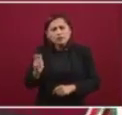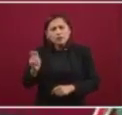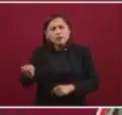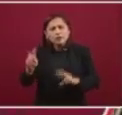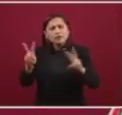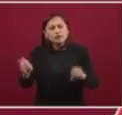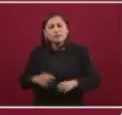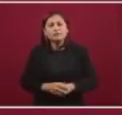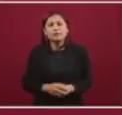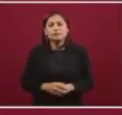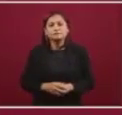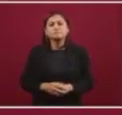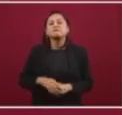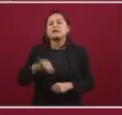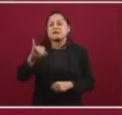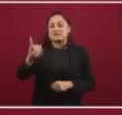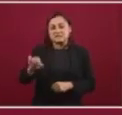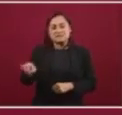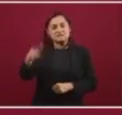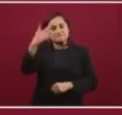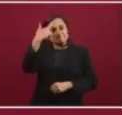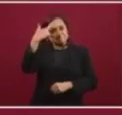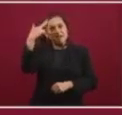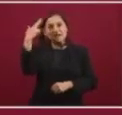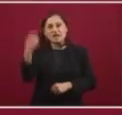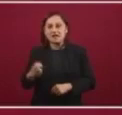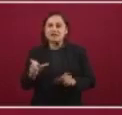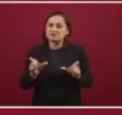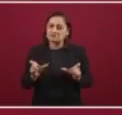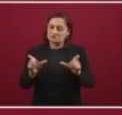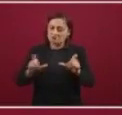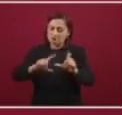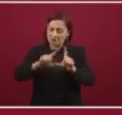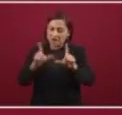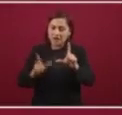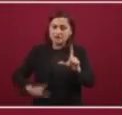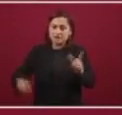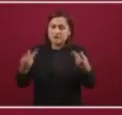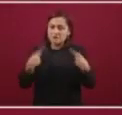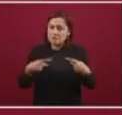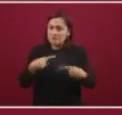Sí, faltan elementos en todo el país. Es que